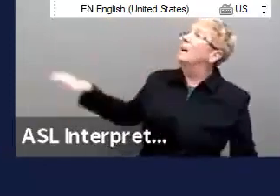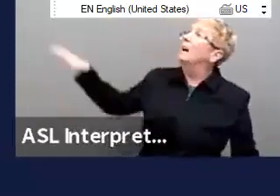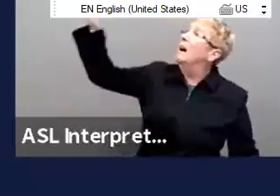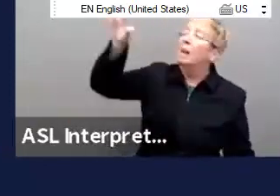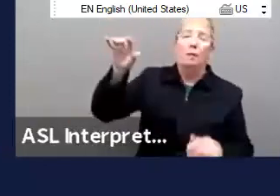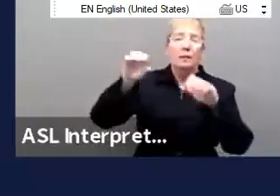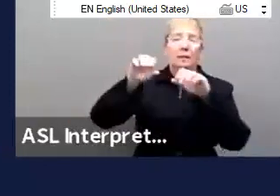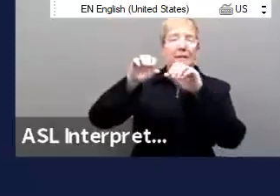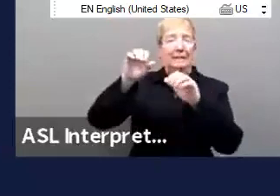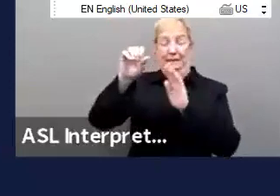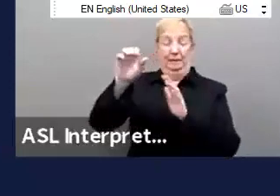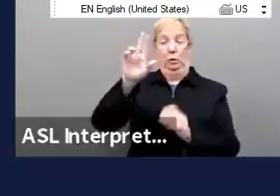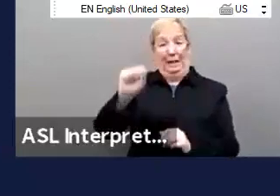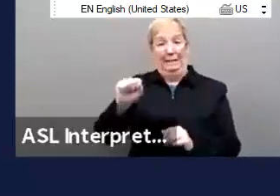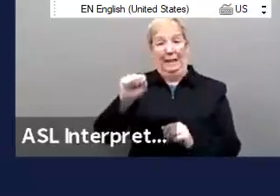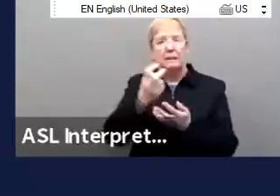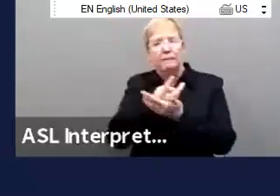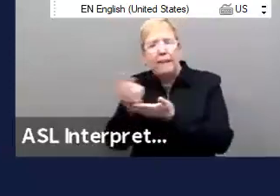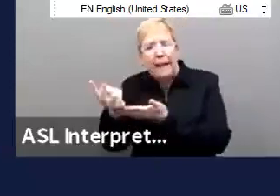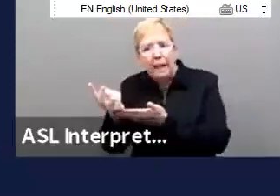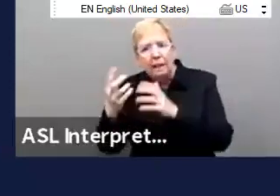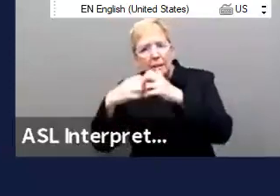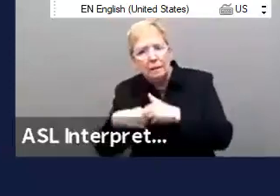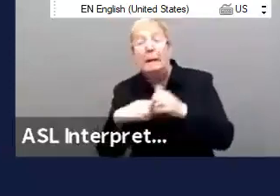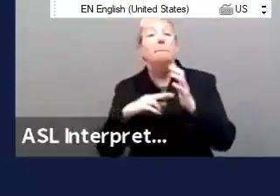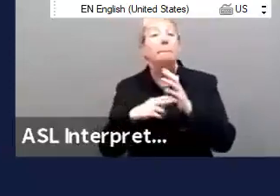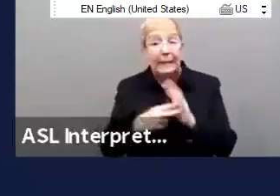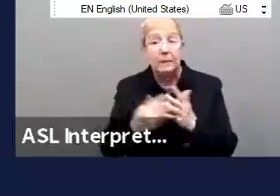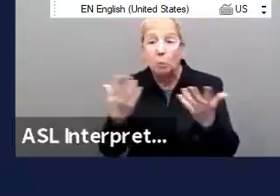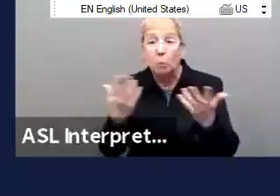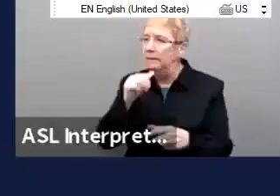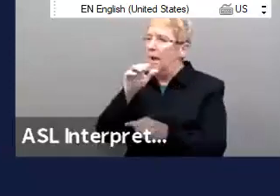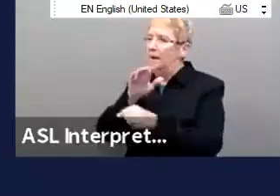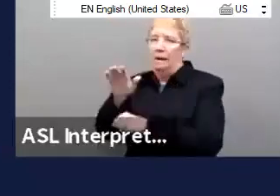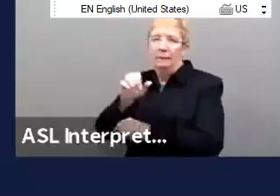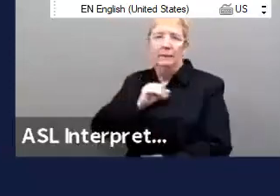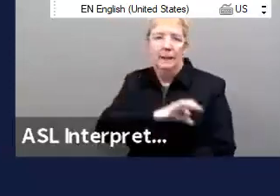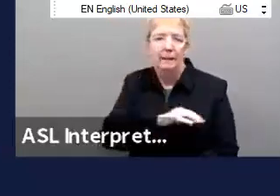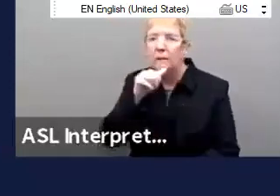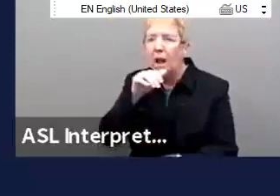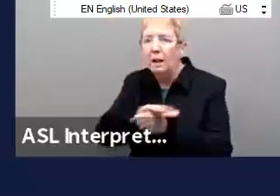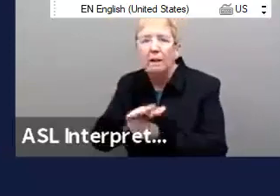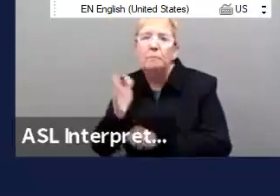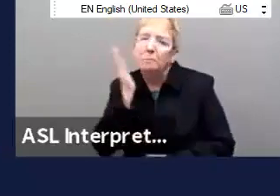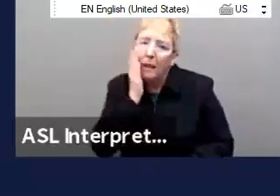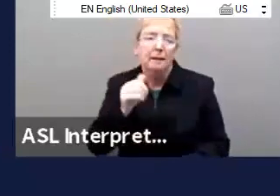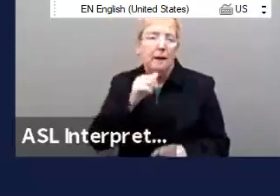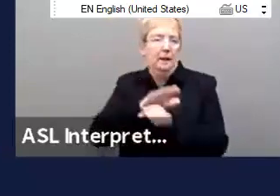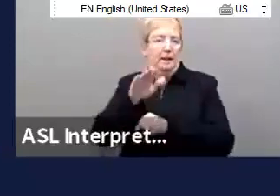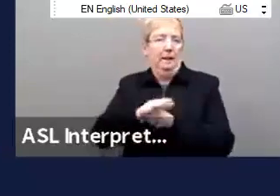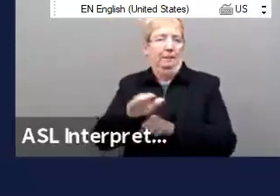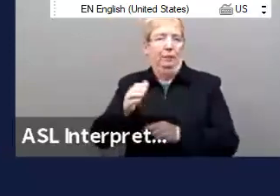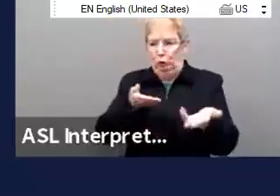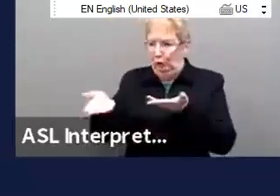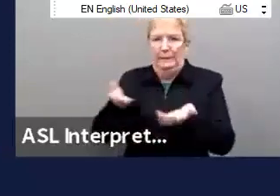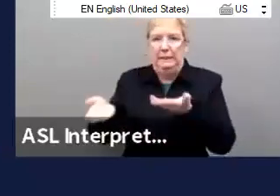este repunte es un indicador aterrador de irnos en la dirección equivocada. Los